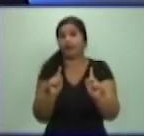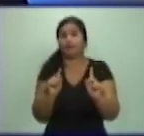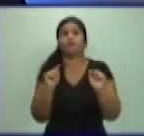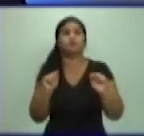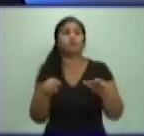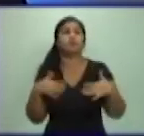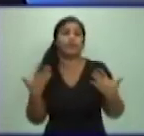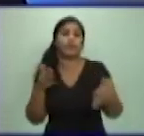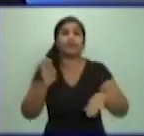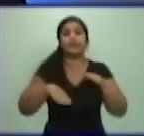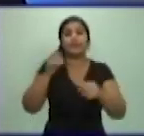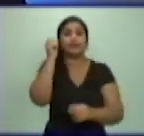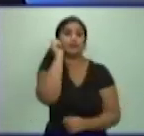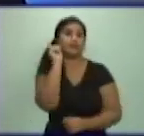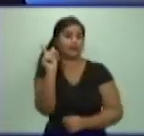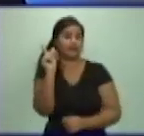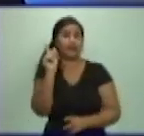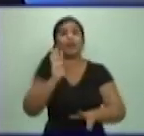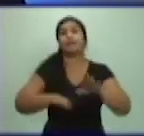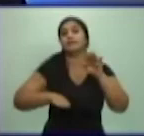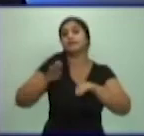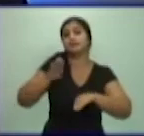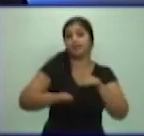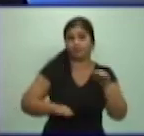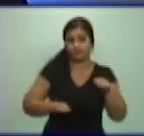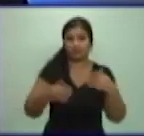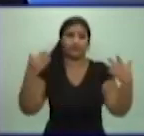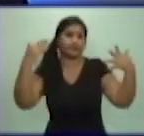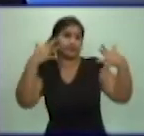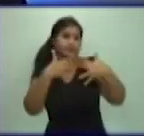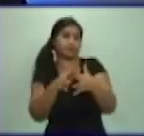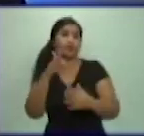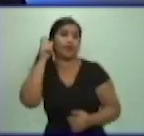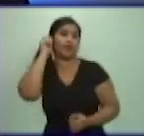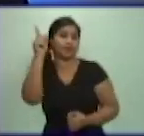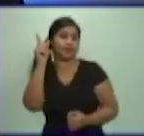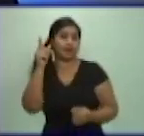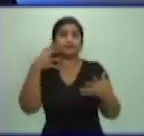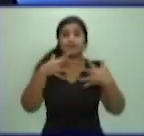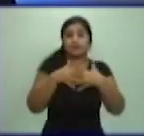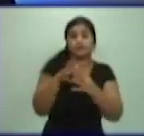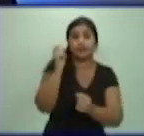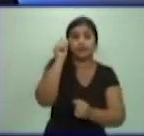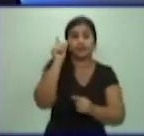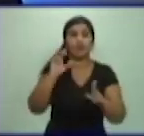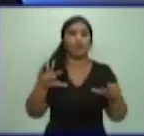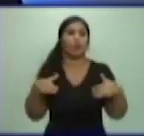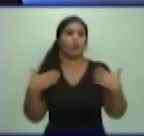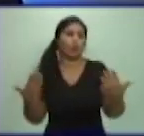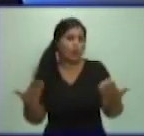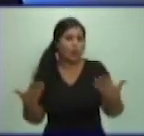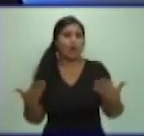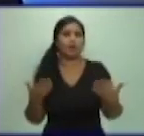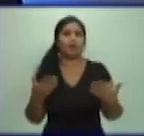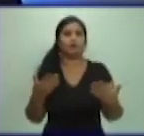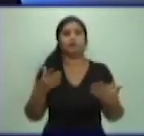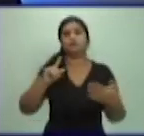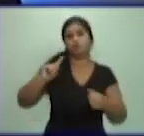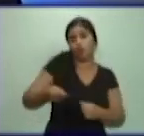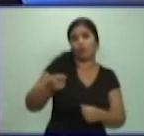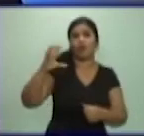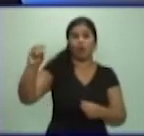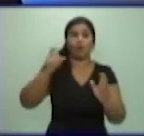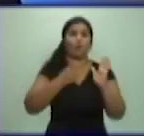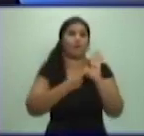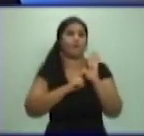cuando hayan otros signos de puntuación que usted va a hacer, usted tiene que aprenderse los signos, los usos de los signos que aparecen en su cuaderno de